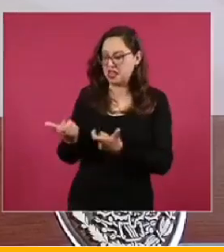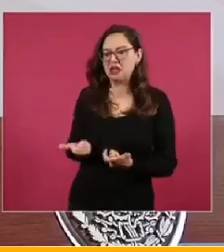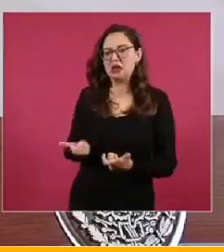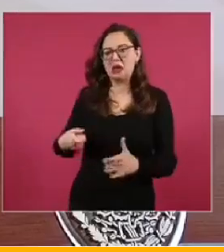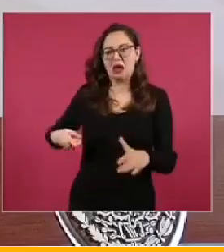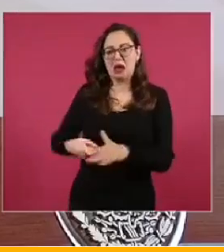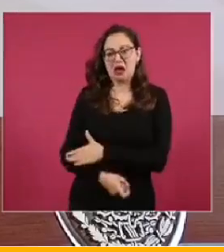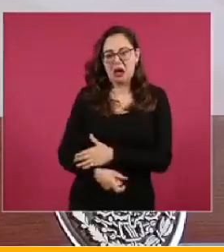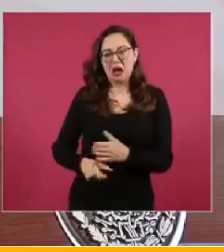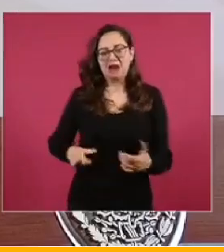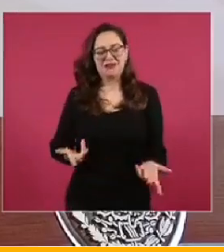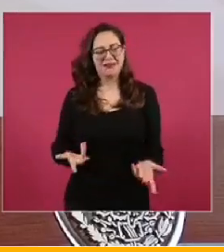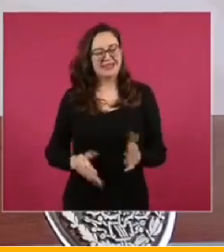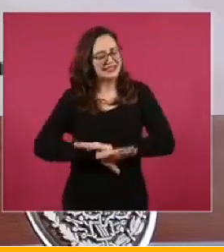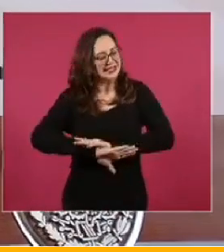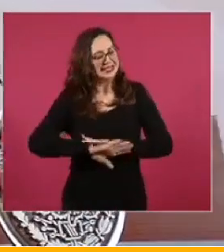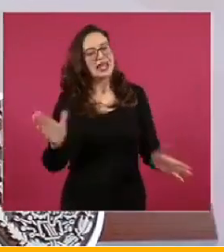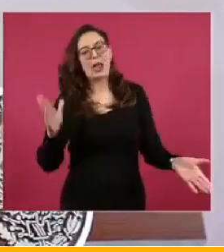un periodismo